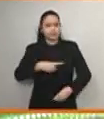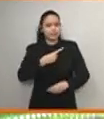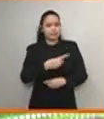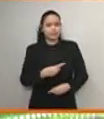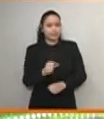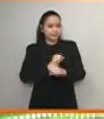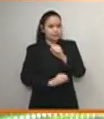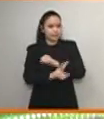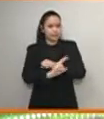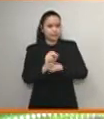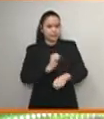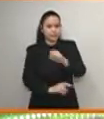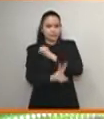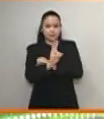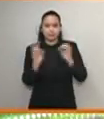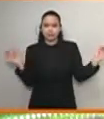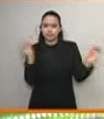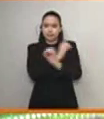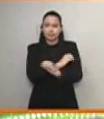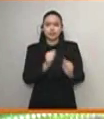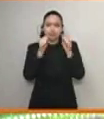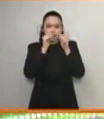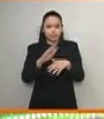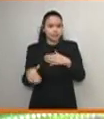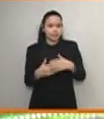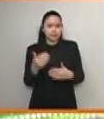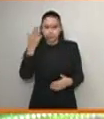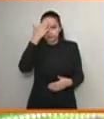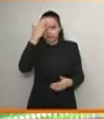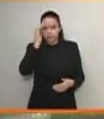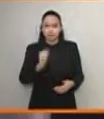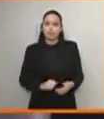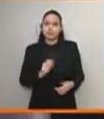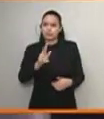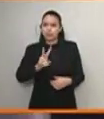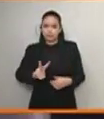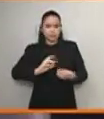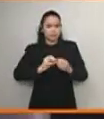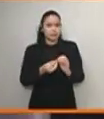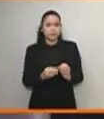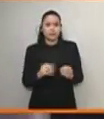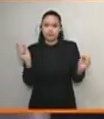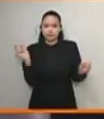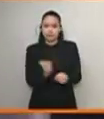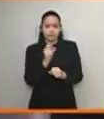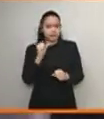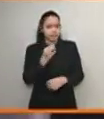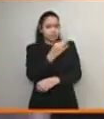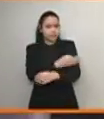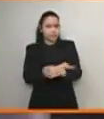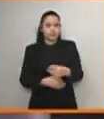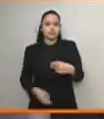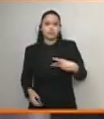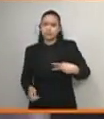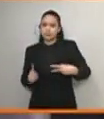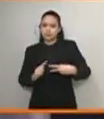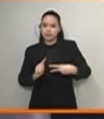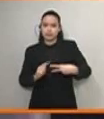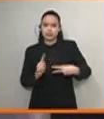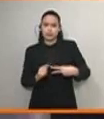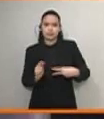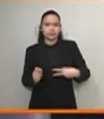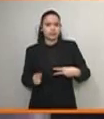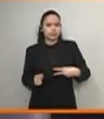con premiados y premiados así que atentos porque vamos a reconocer los dos números favorecidos esta tarde tienen su primer número ganador